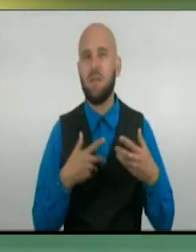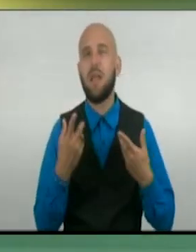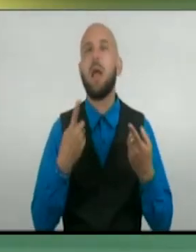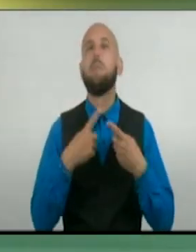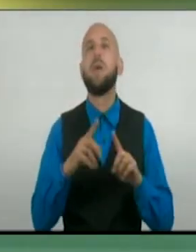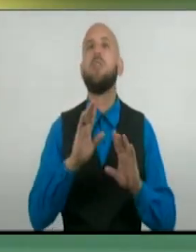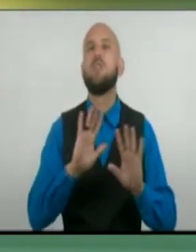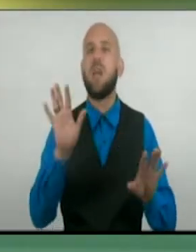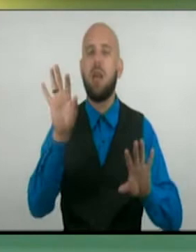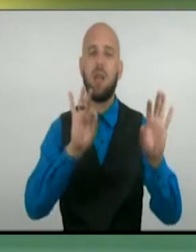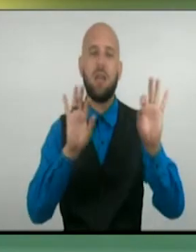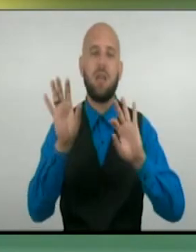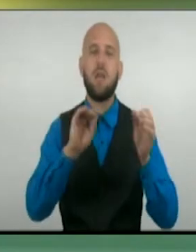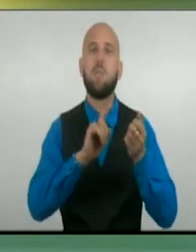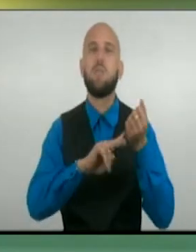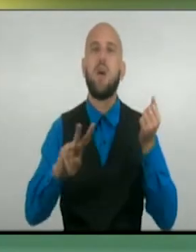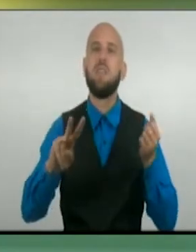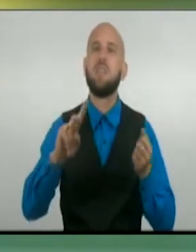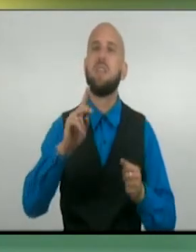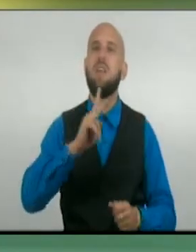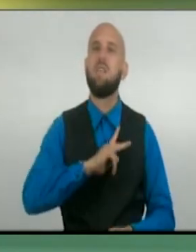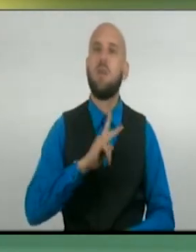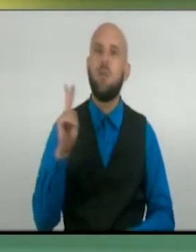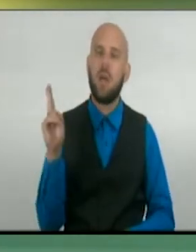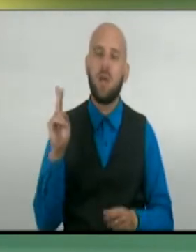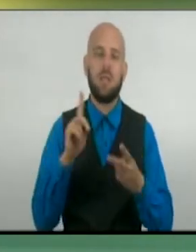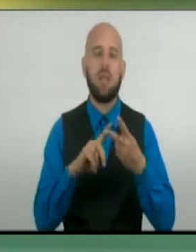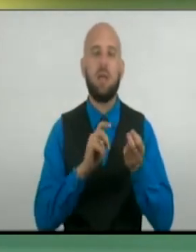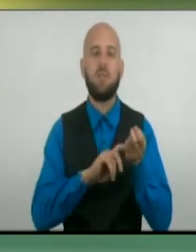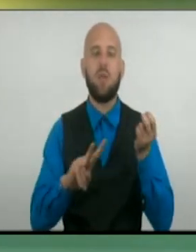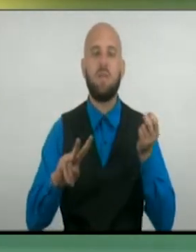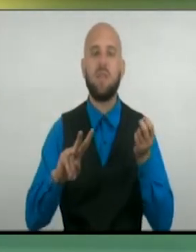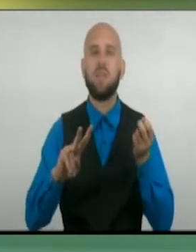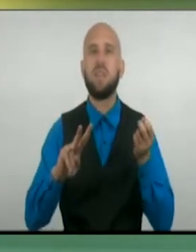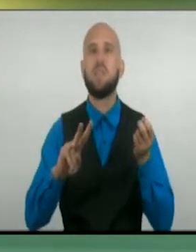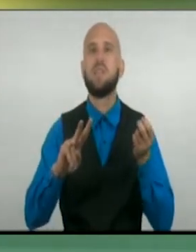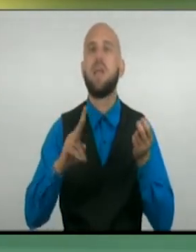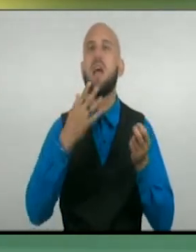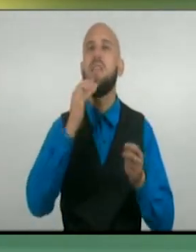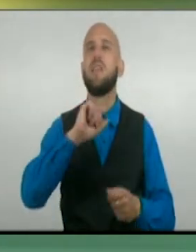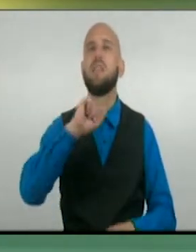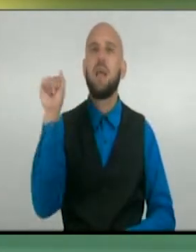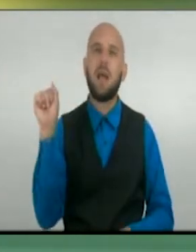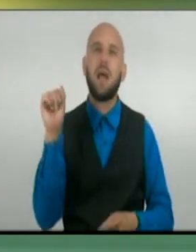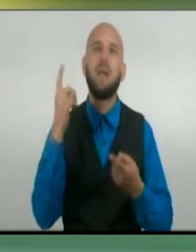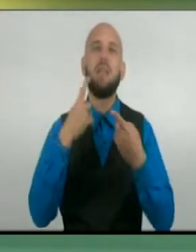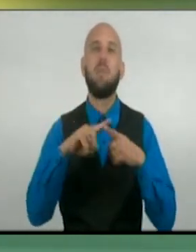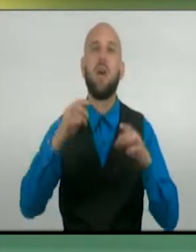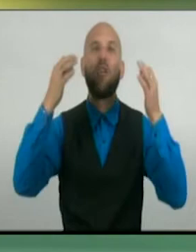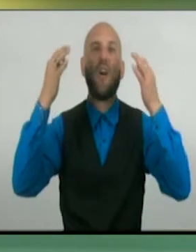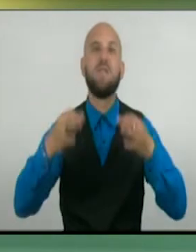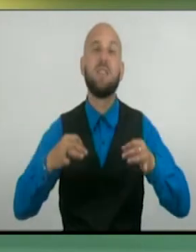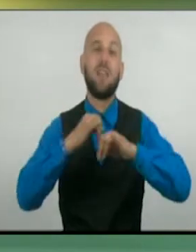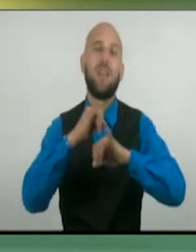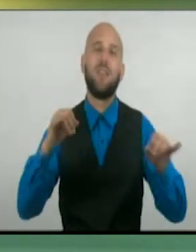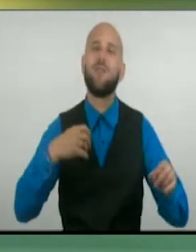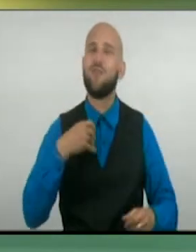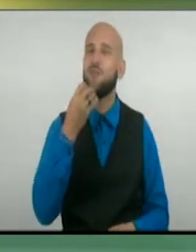vanguardias las provincias destacadas pero todavía no ha salido públicamente públicamente y nosotros también seleccionamos